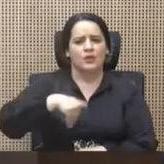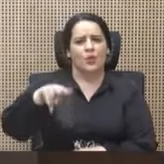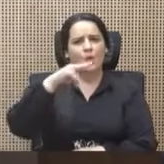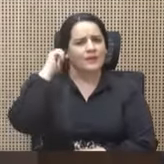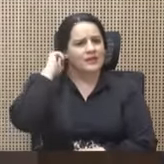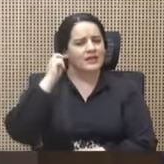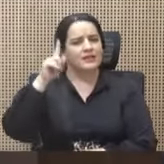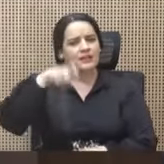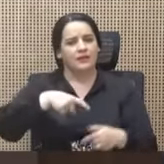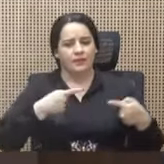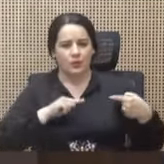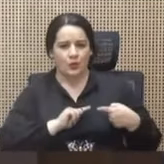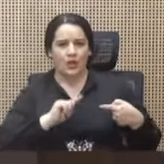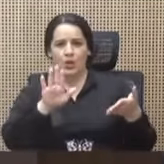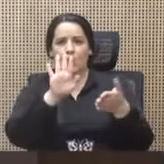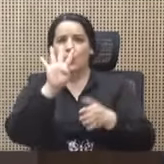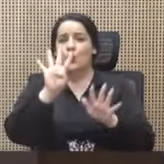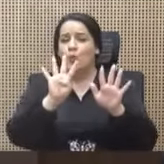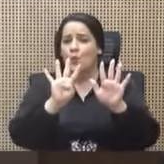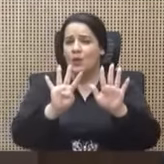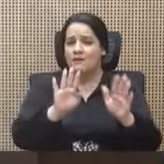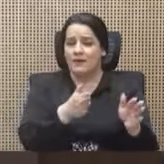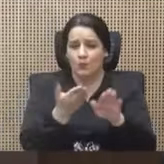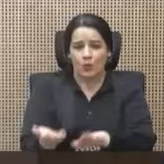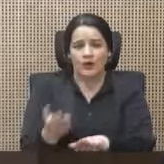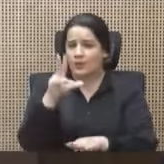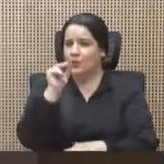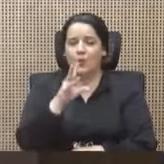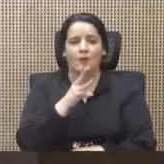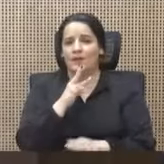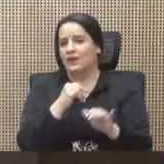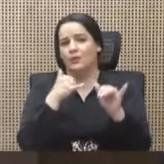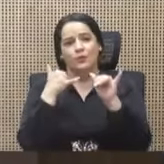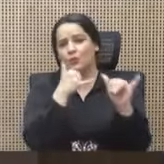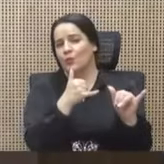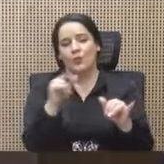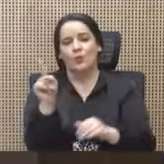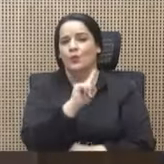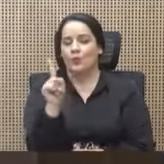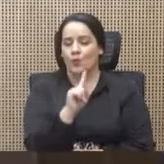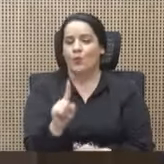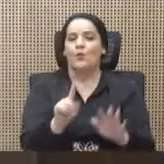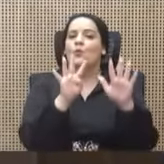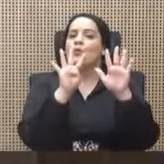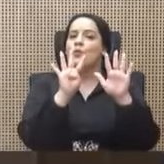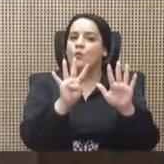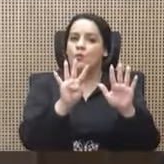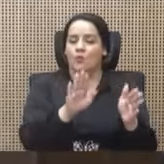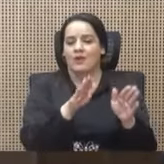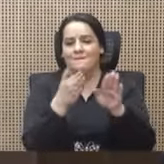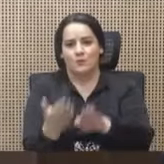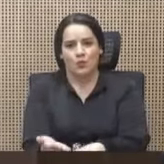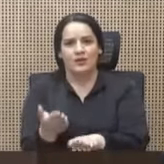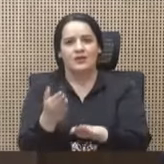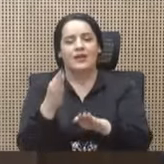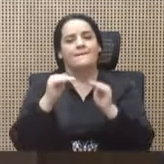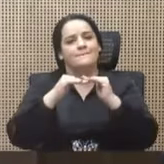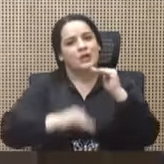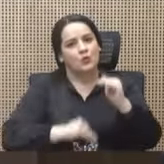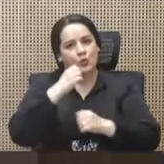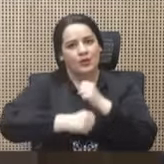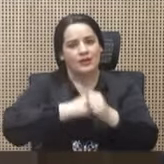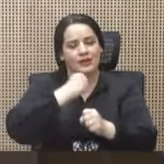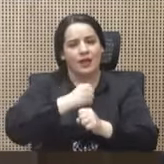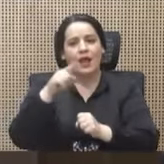doler, 9 muertes, no estamos hablando de denuncias, 9 muertes de menores de edad. Es un albergue